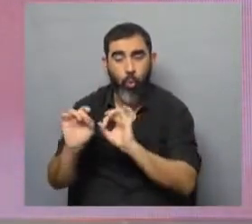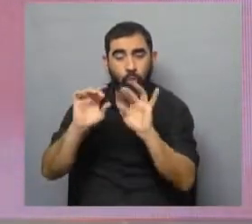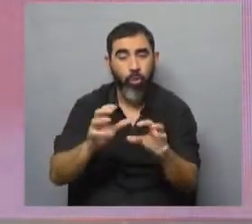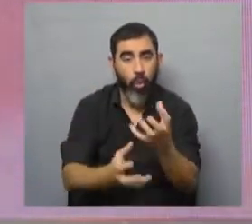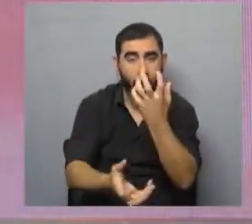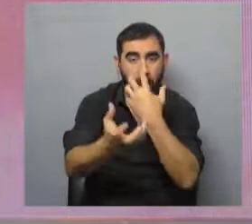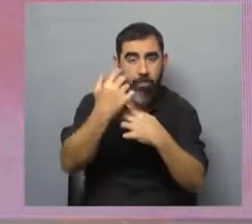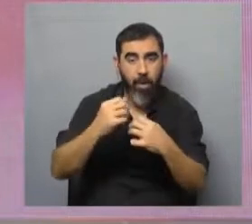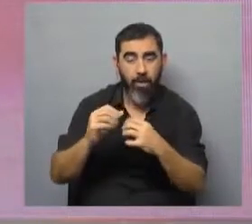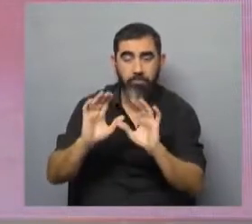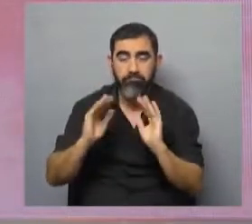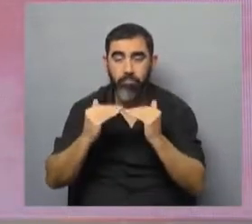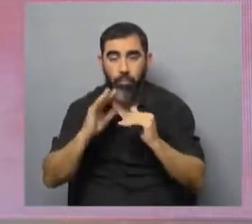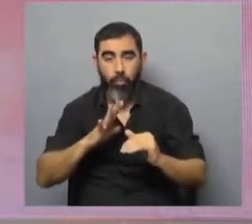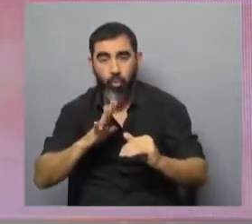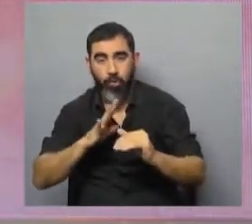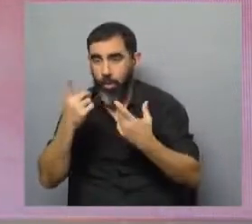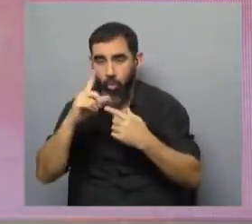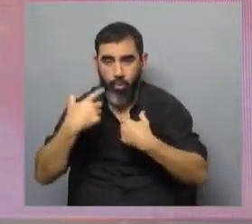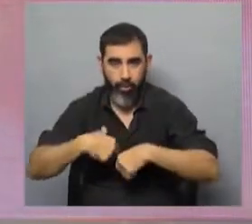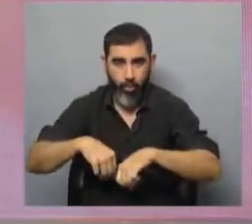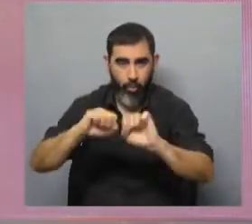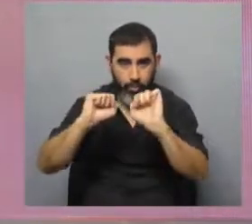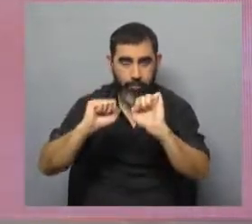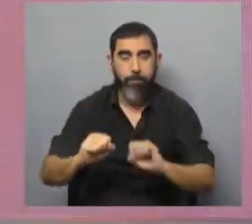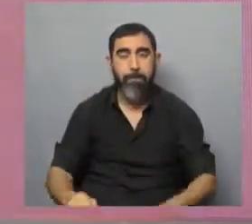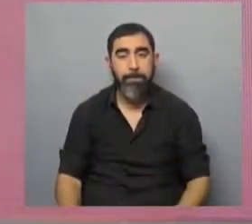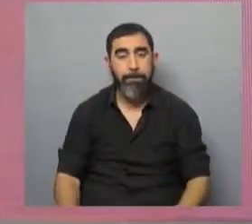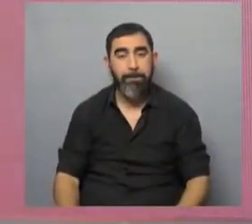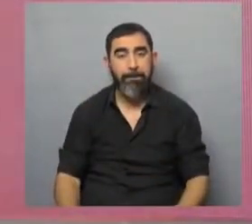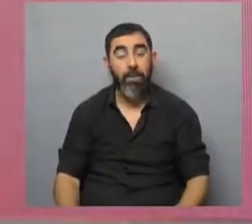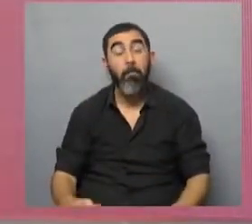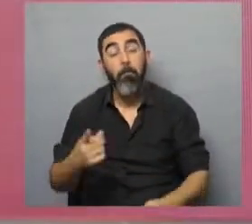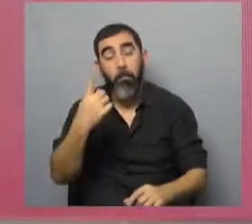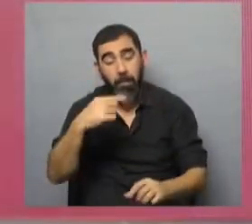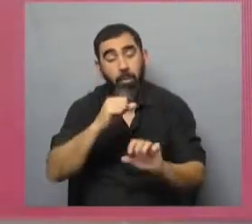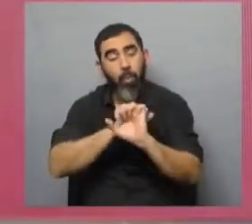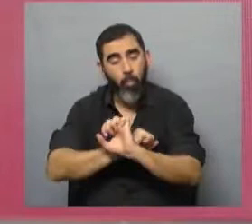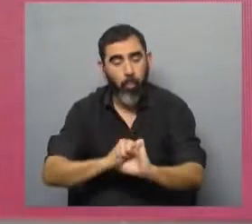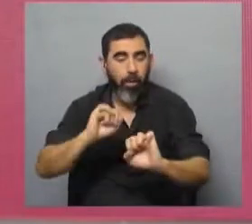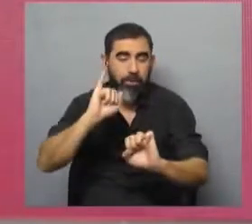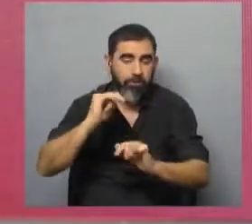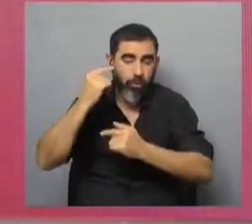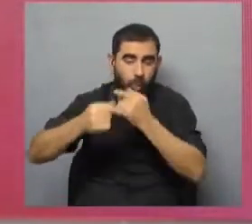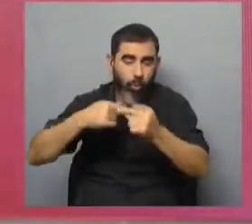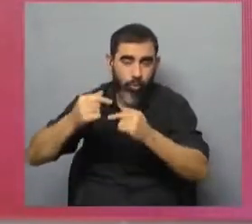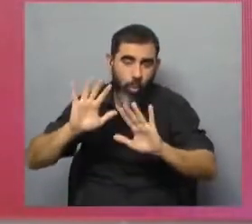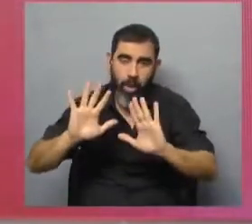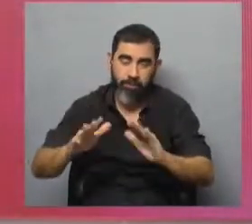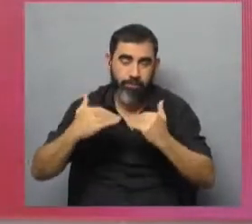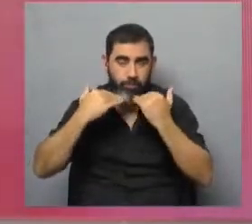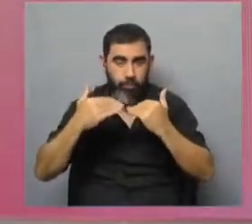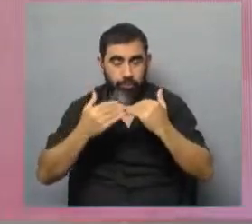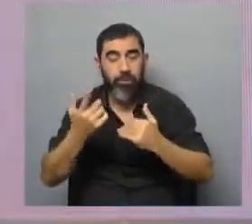animal infectado. Eso es así. No quita que eso siga ocurriendo. Lo que